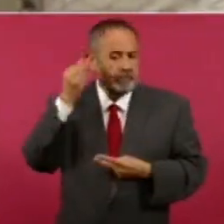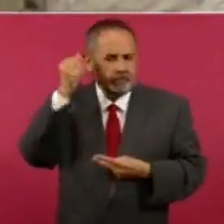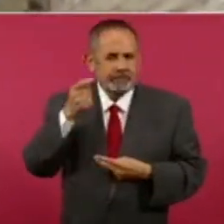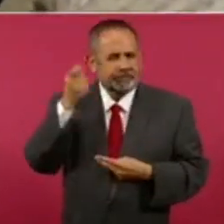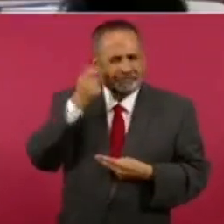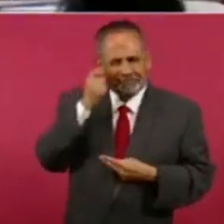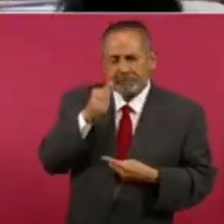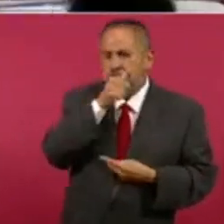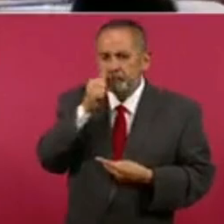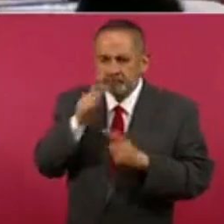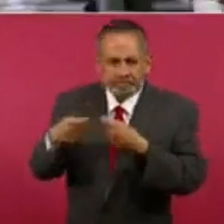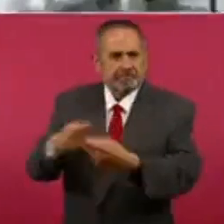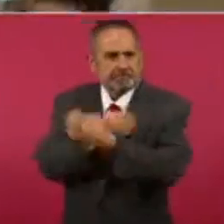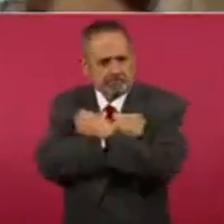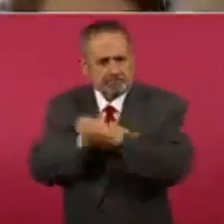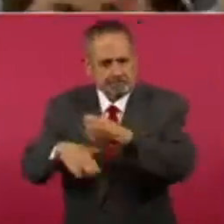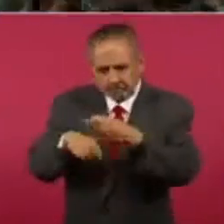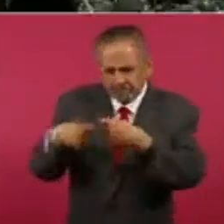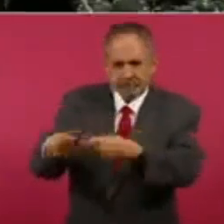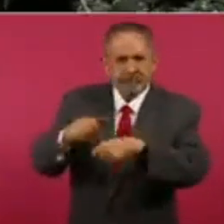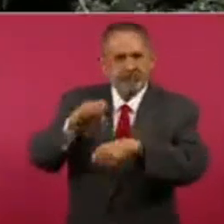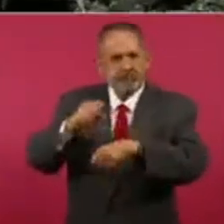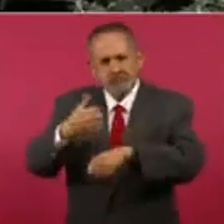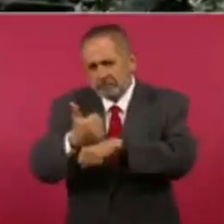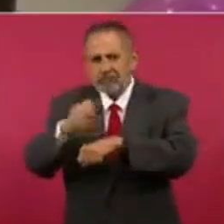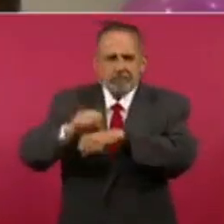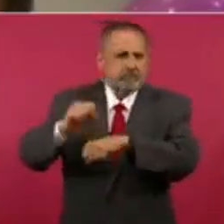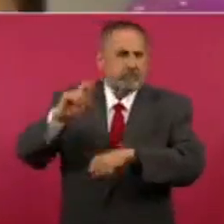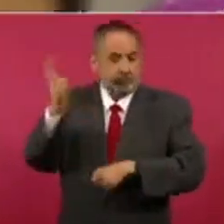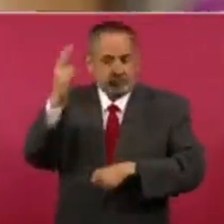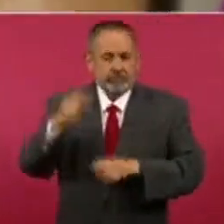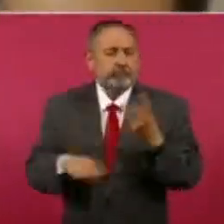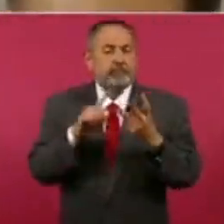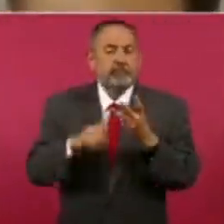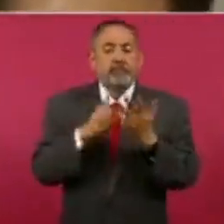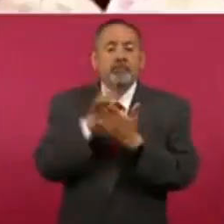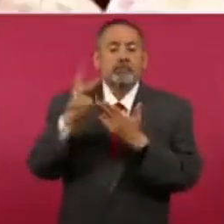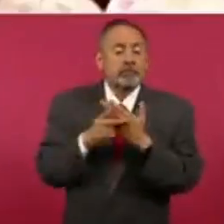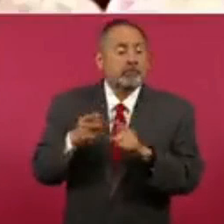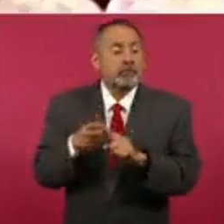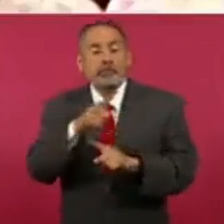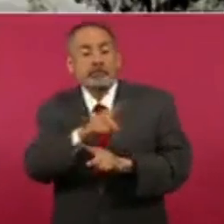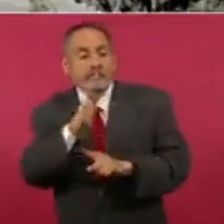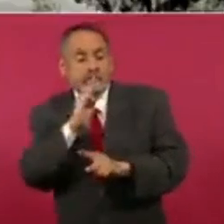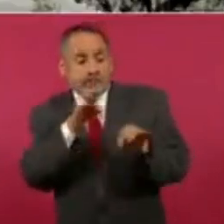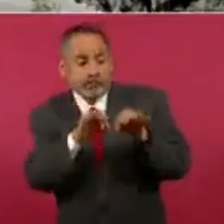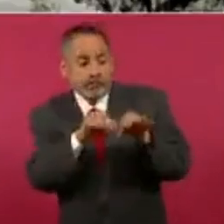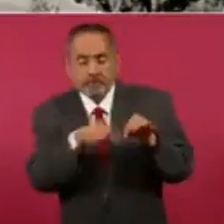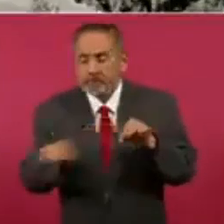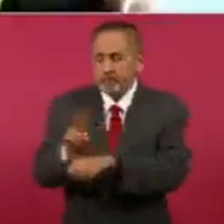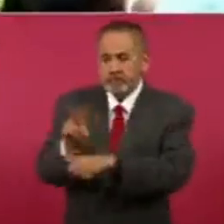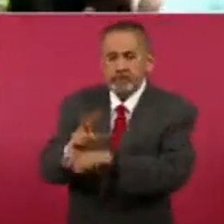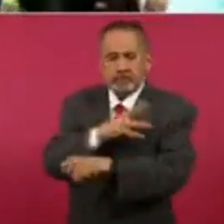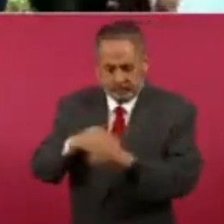Juárez de Educación Básica, Media Superior y Superior, Programa de Niñas y Niños, Hijos de Madres Trabajadoras, Pensión